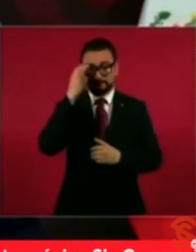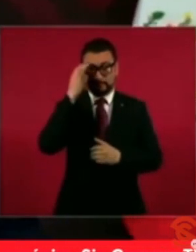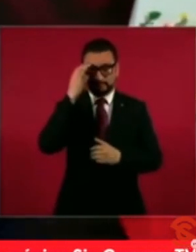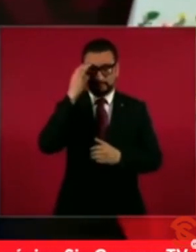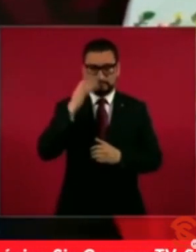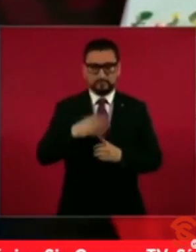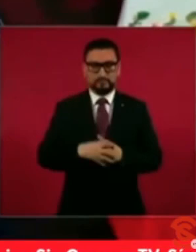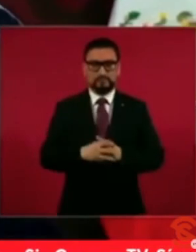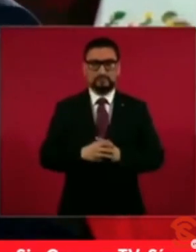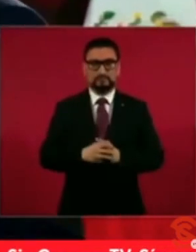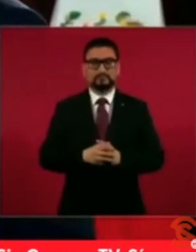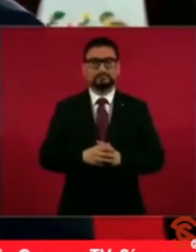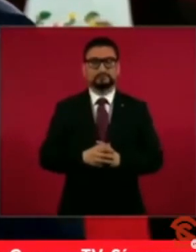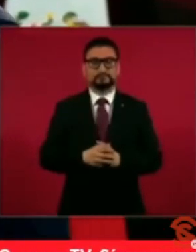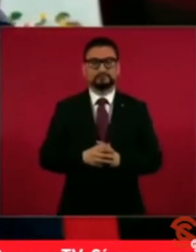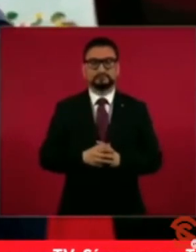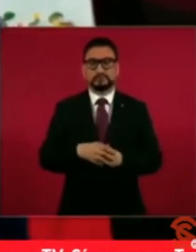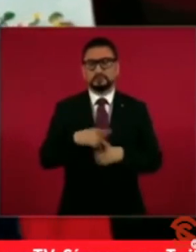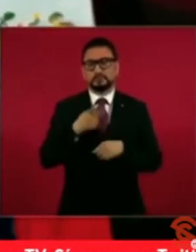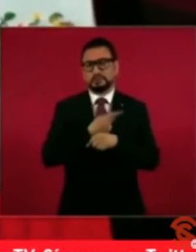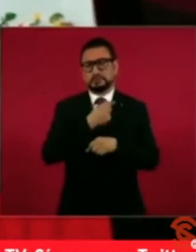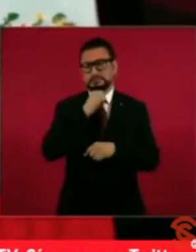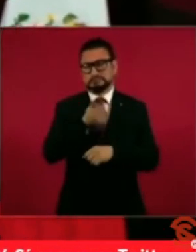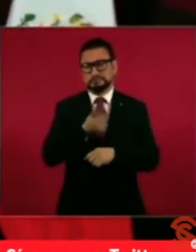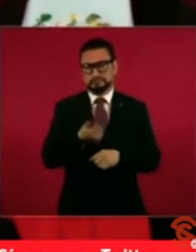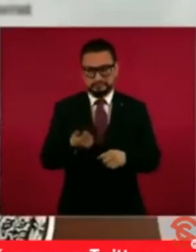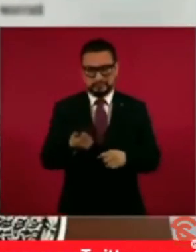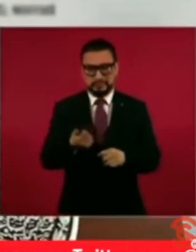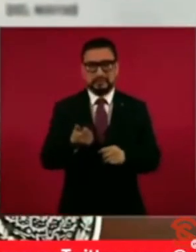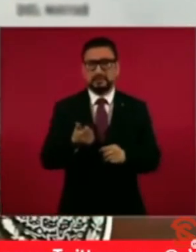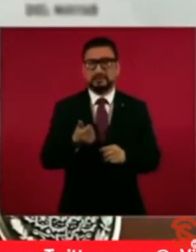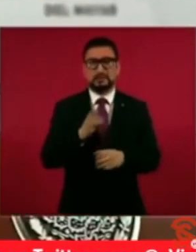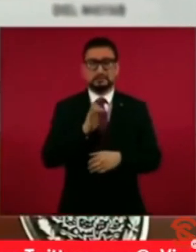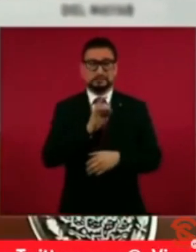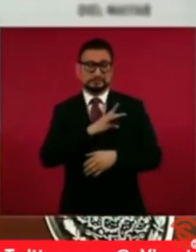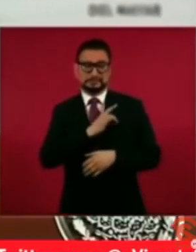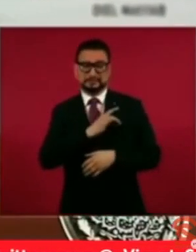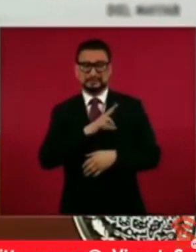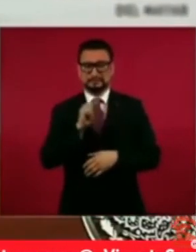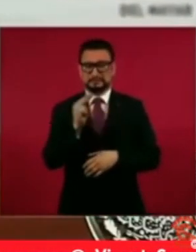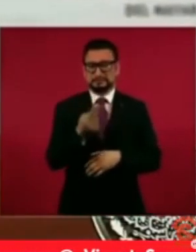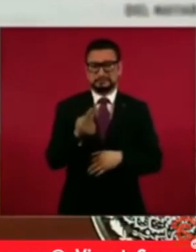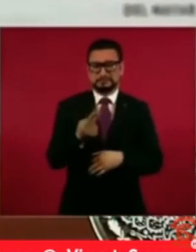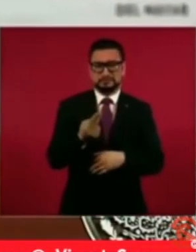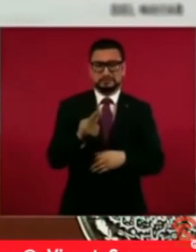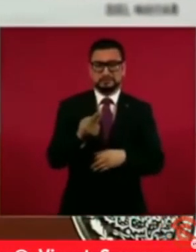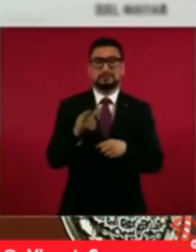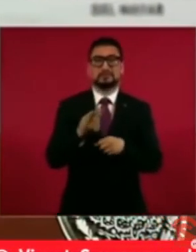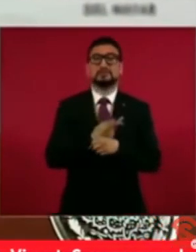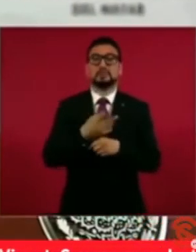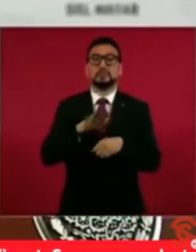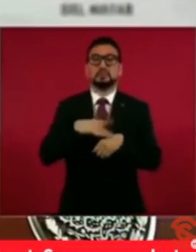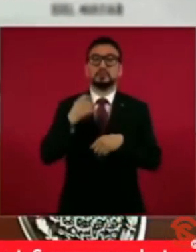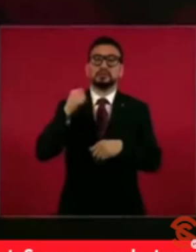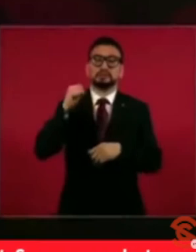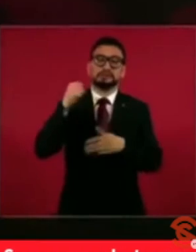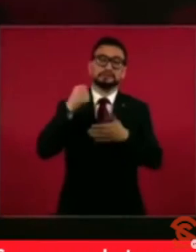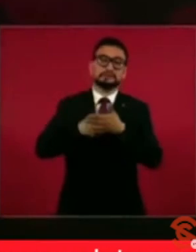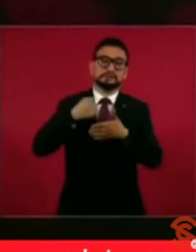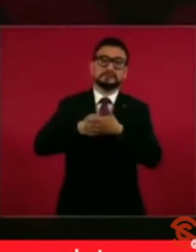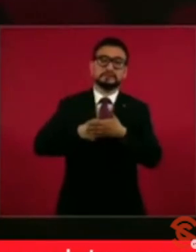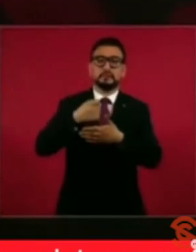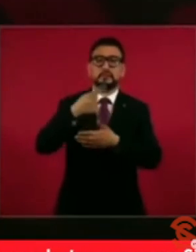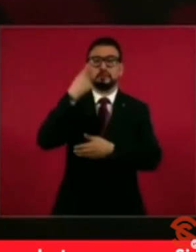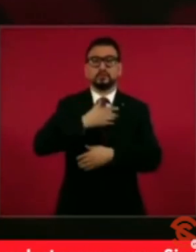pasar nada, o no hay nada que temer, es que se está luchando por una causa justa.